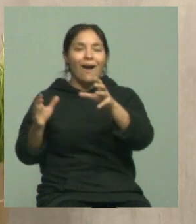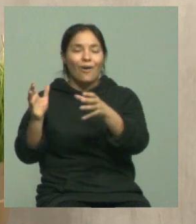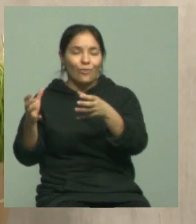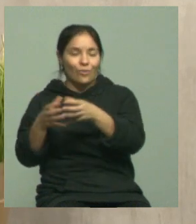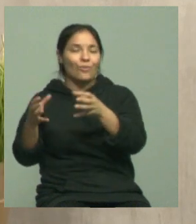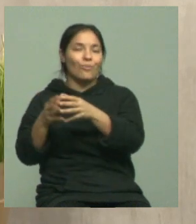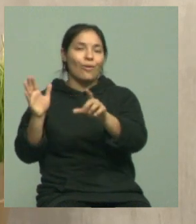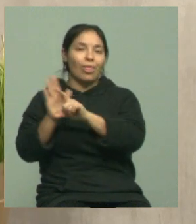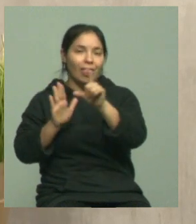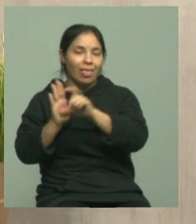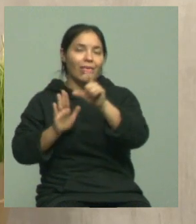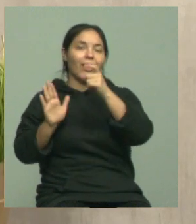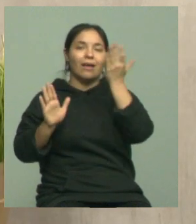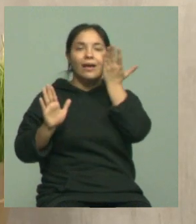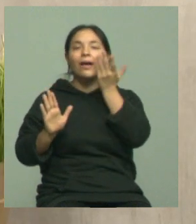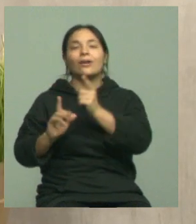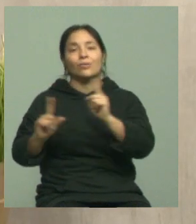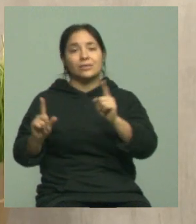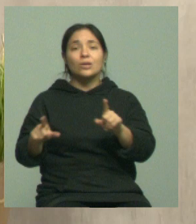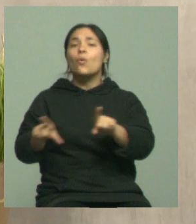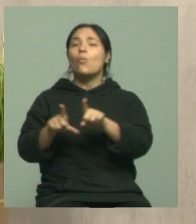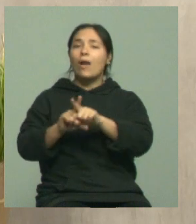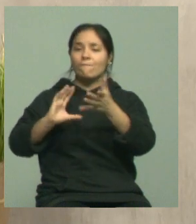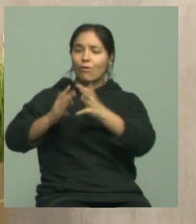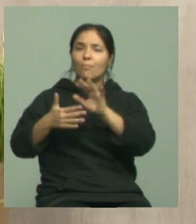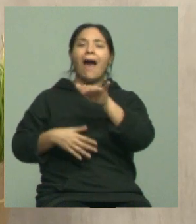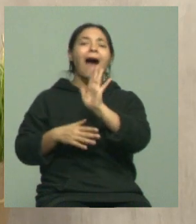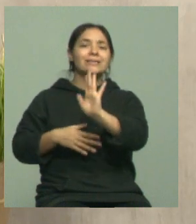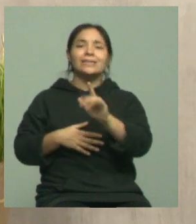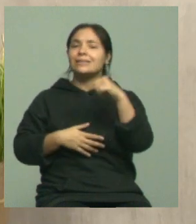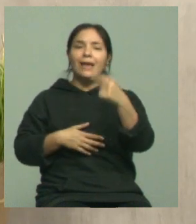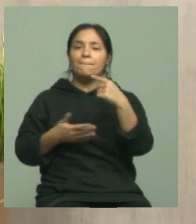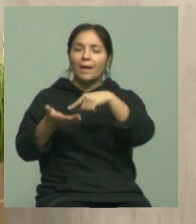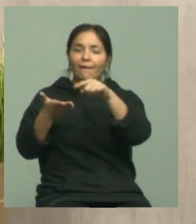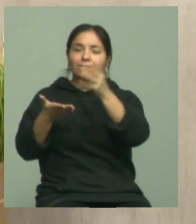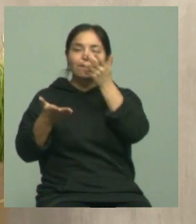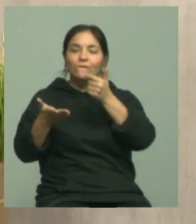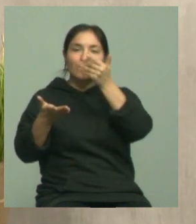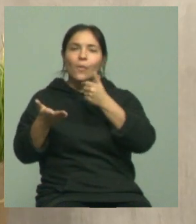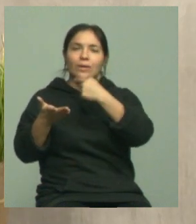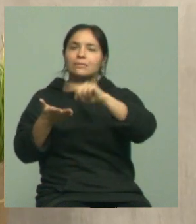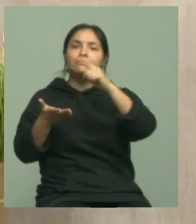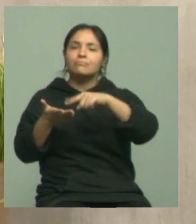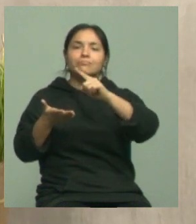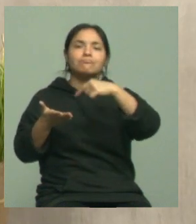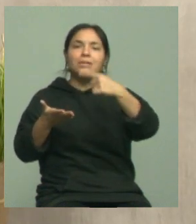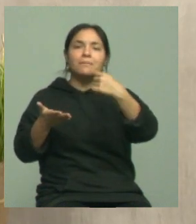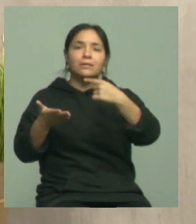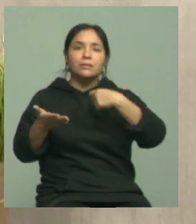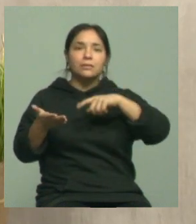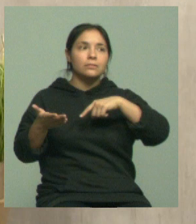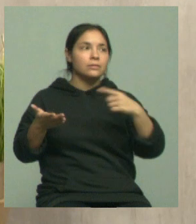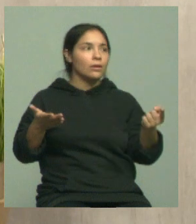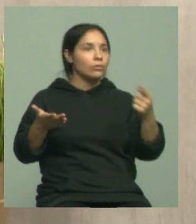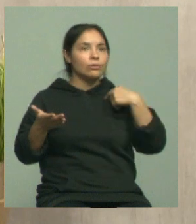que puede ser, ¿no? Que esta dinámica que tienen haga que en la vida real, en lo real histórico, de repente nos empiece a parecer